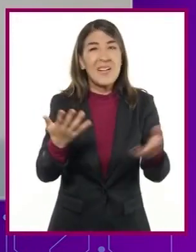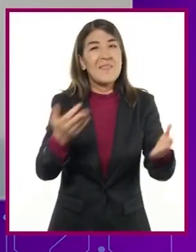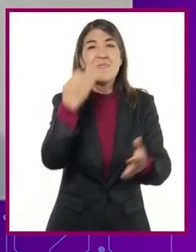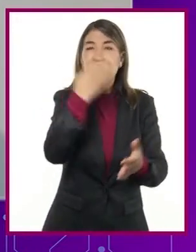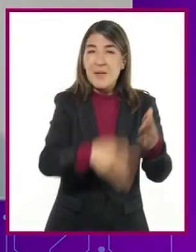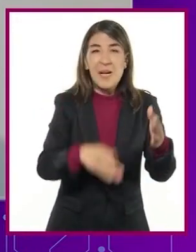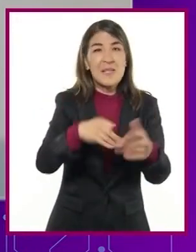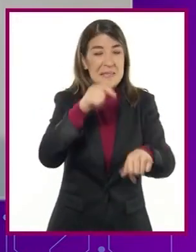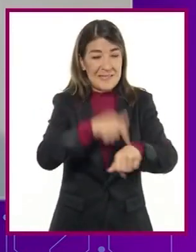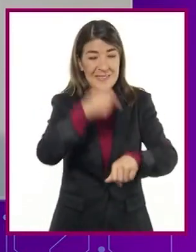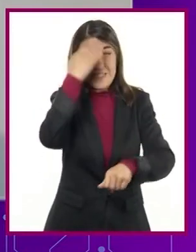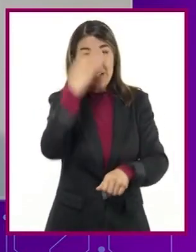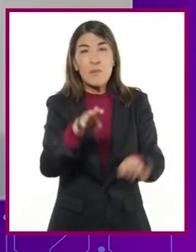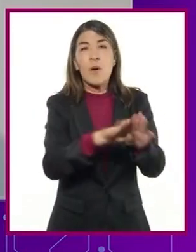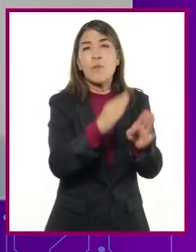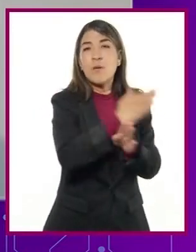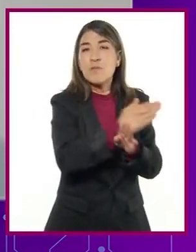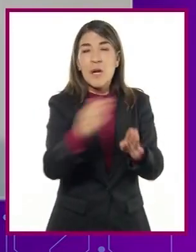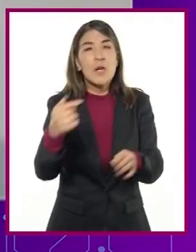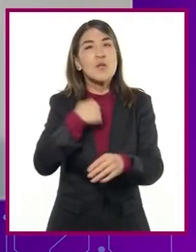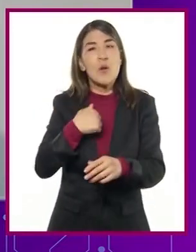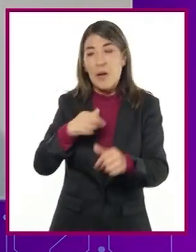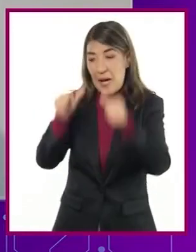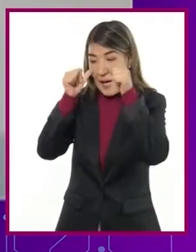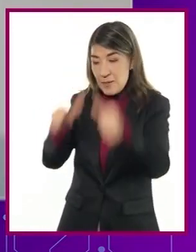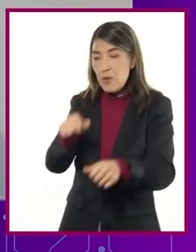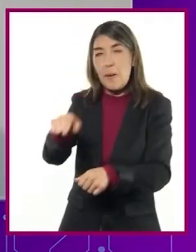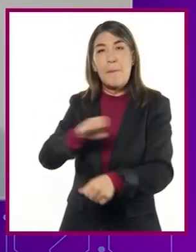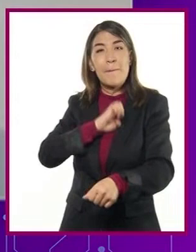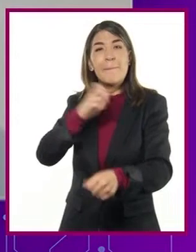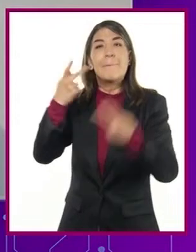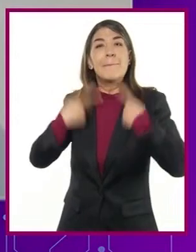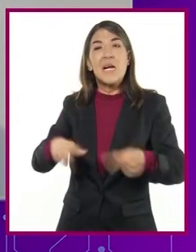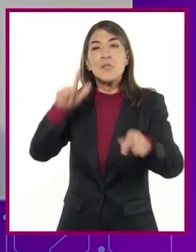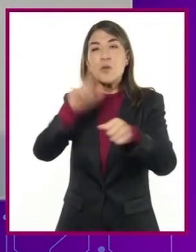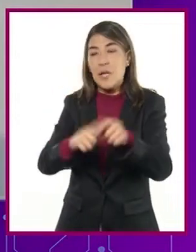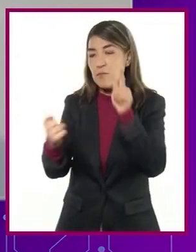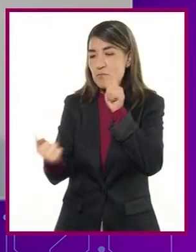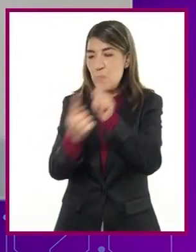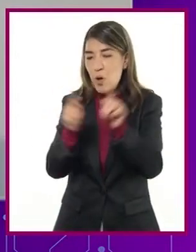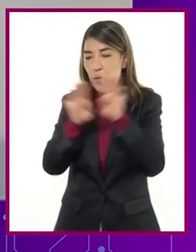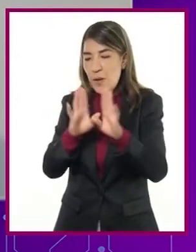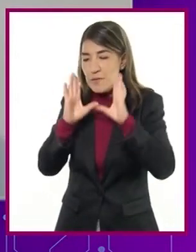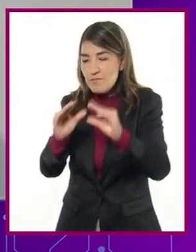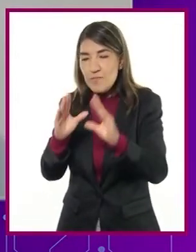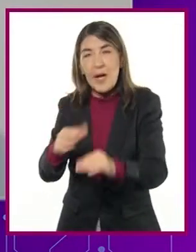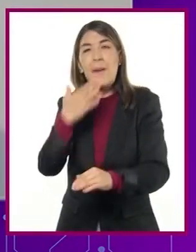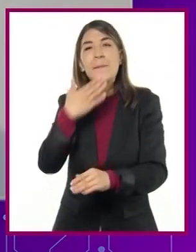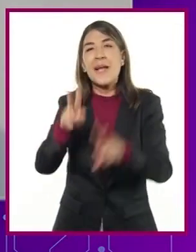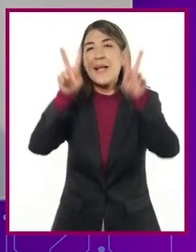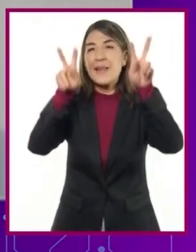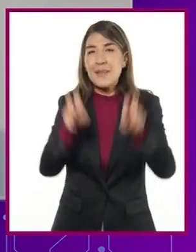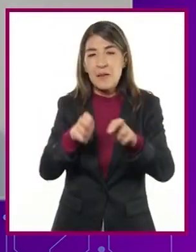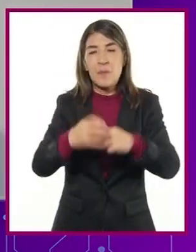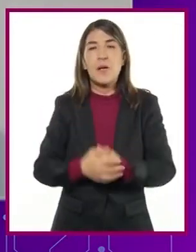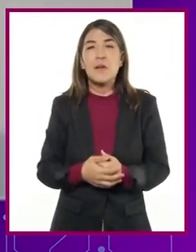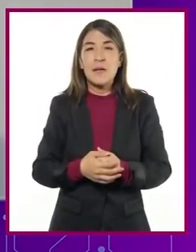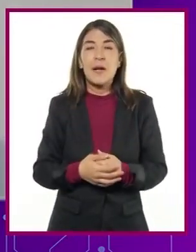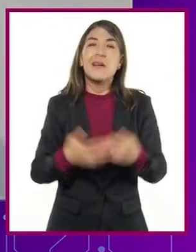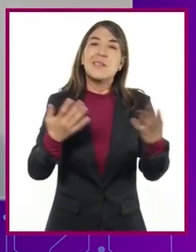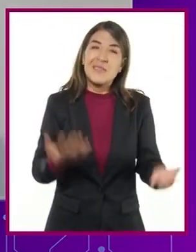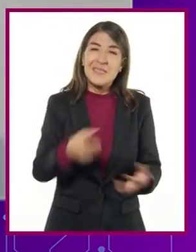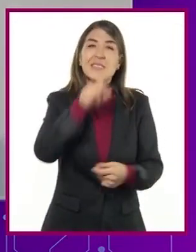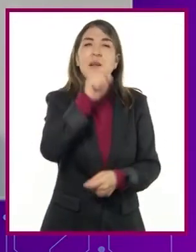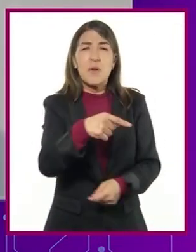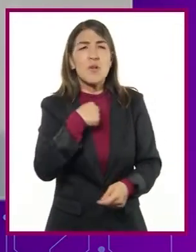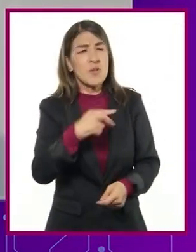para hacerlo o le doy atención personalizada para explicarle de manera directa el tema. Sin embargo,